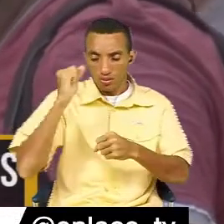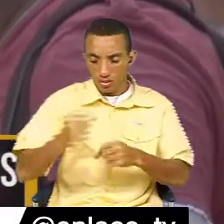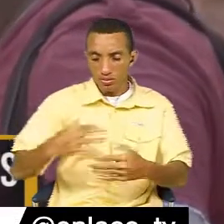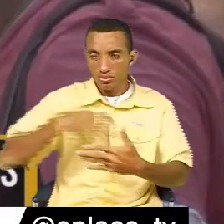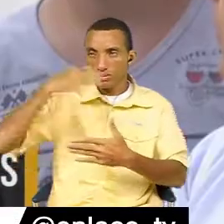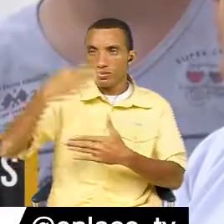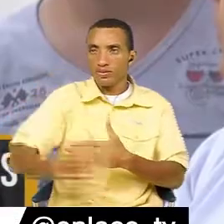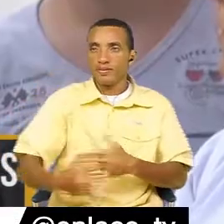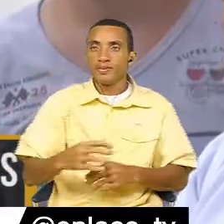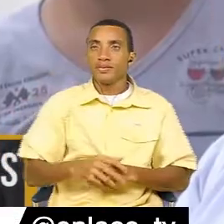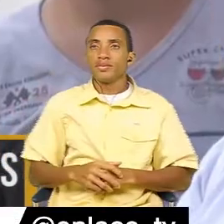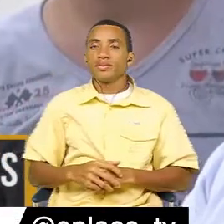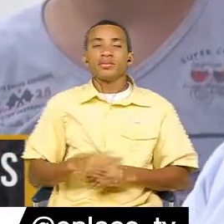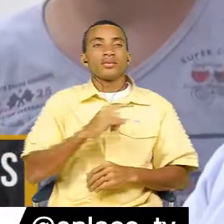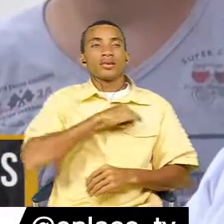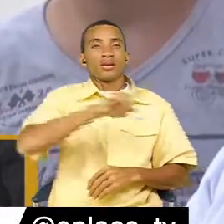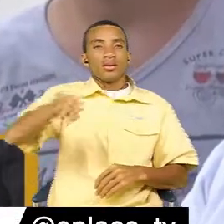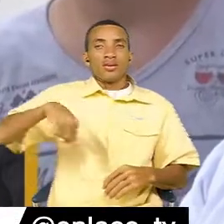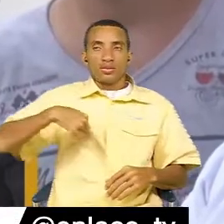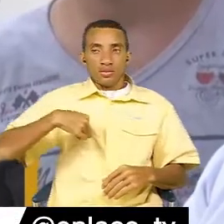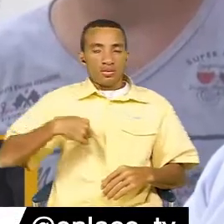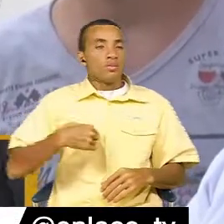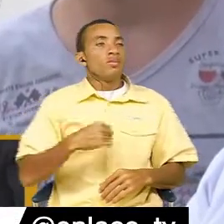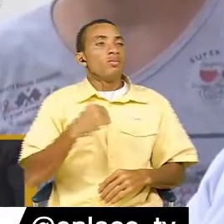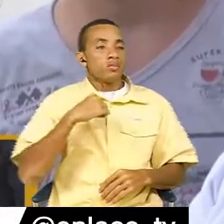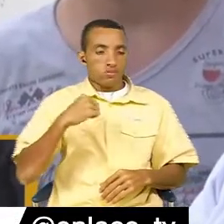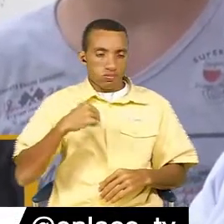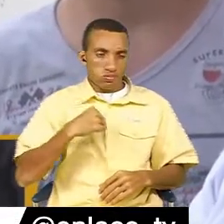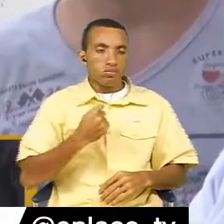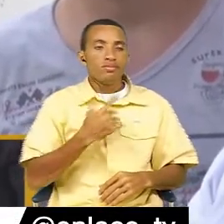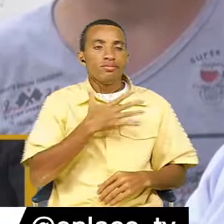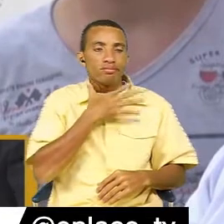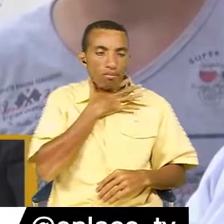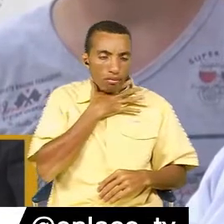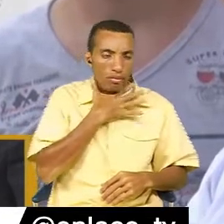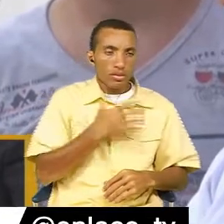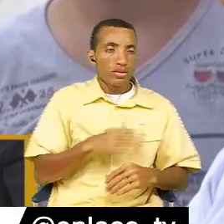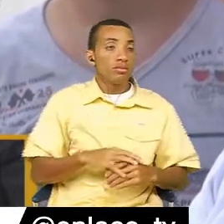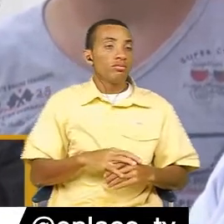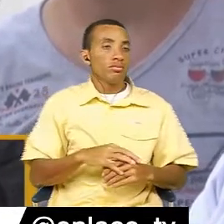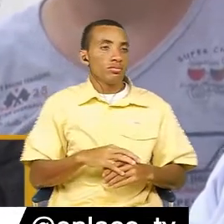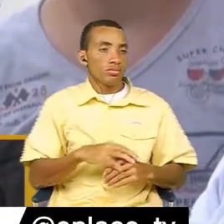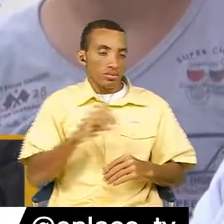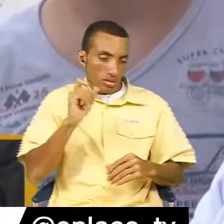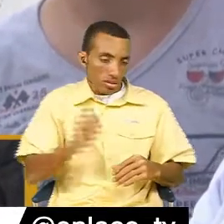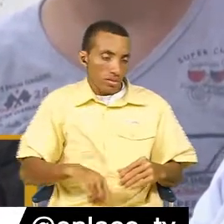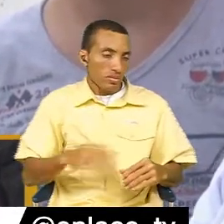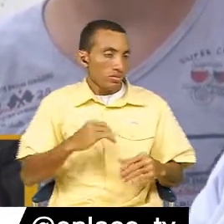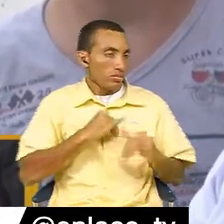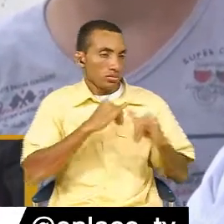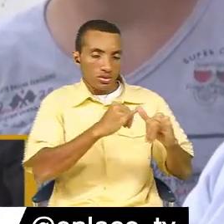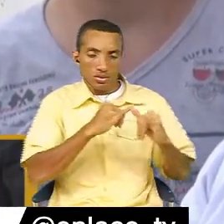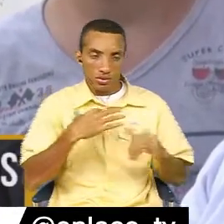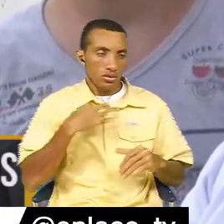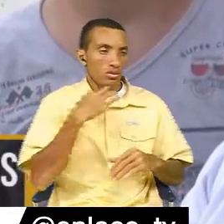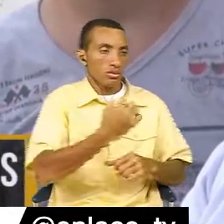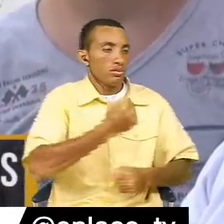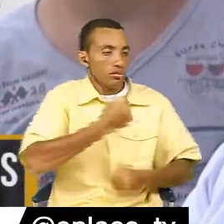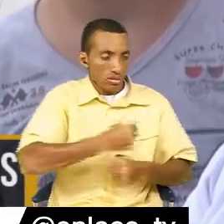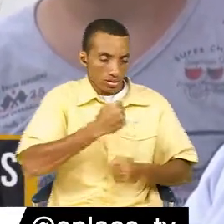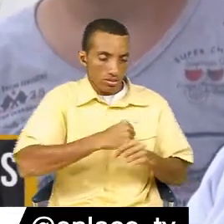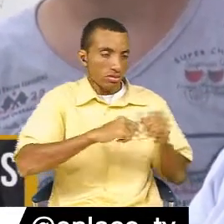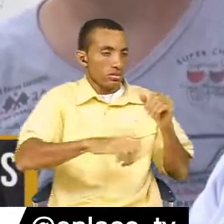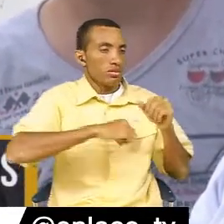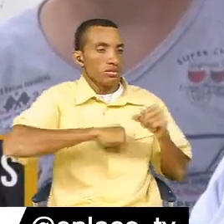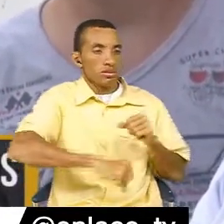dignificado. Nosotros también tenemos problemas económicos, nosotros también merecemos el derecho y tenemos el derecho al trabajo y estamos